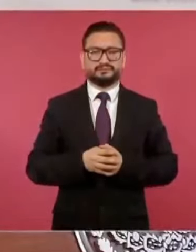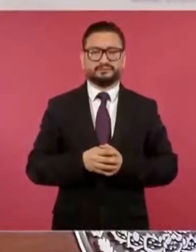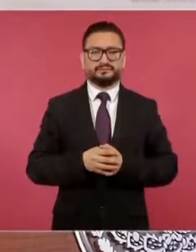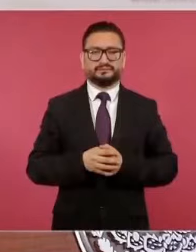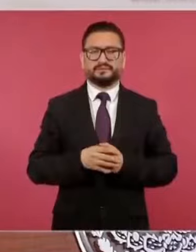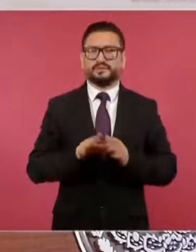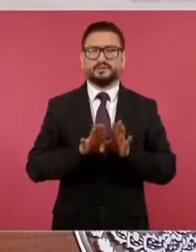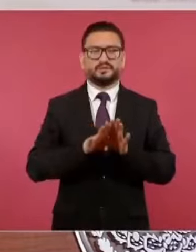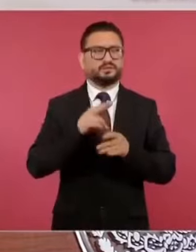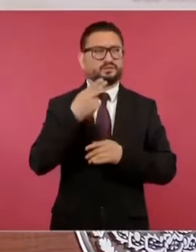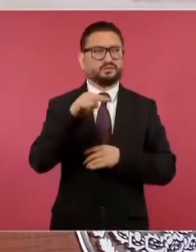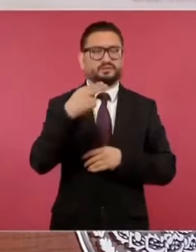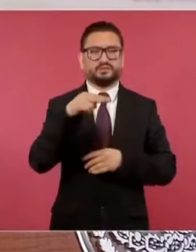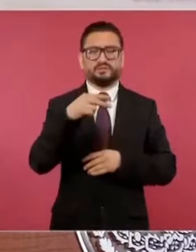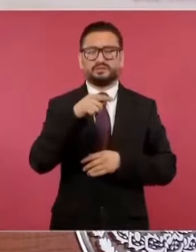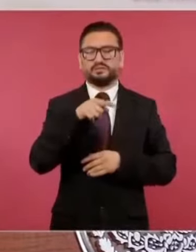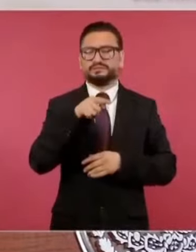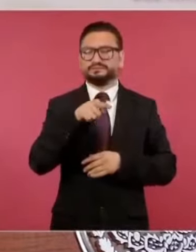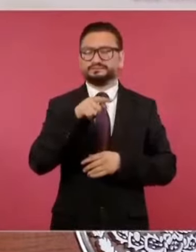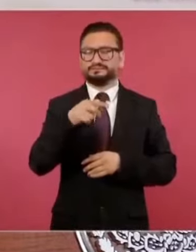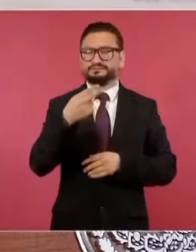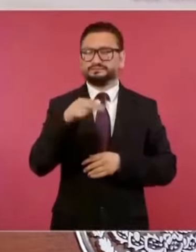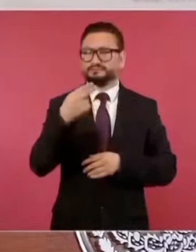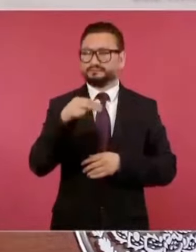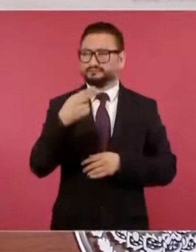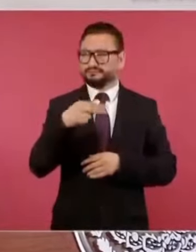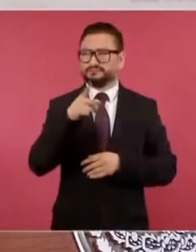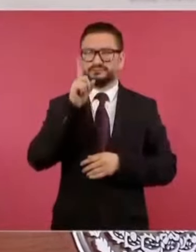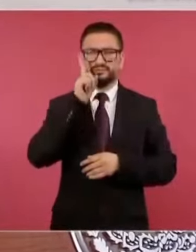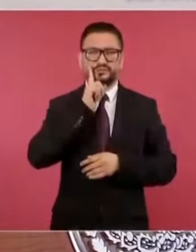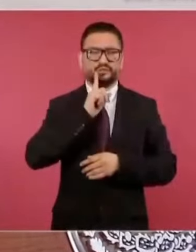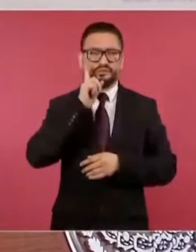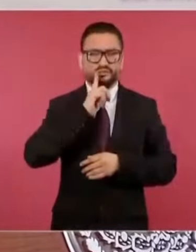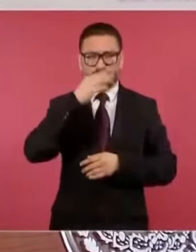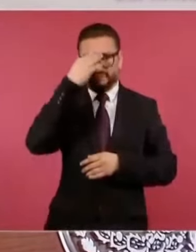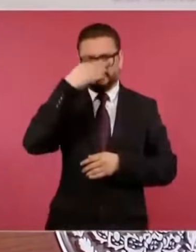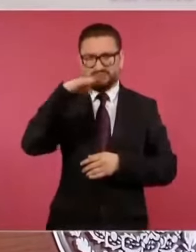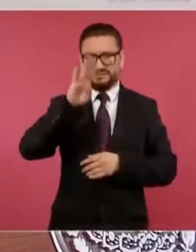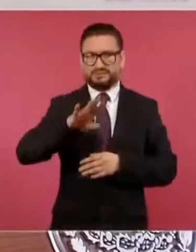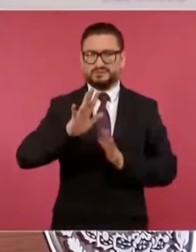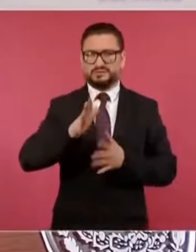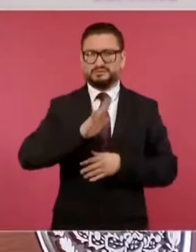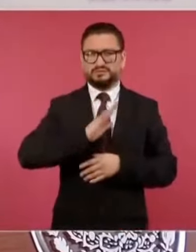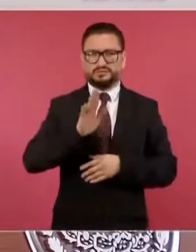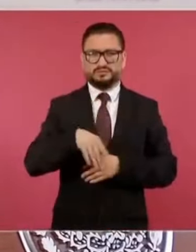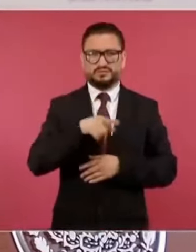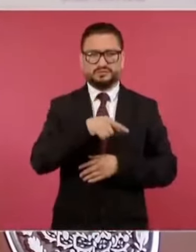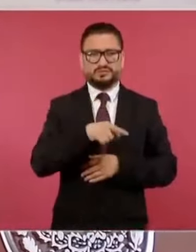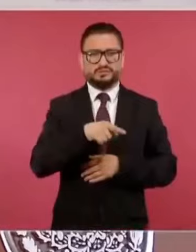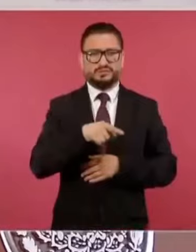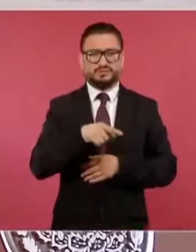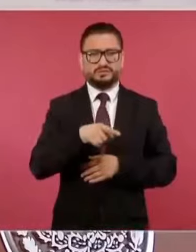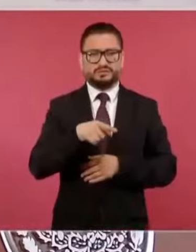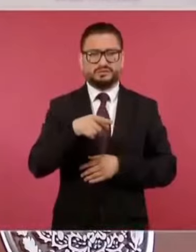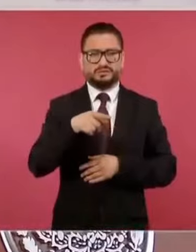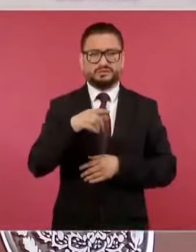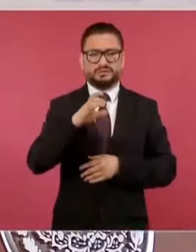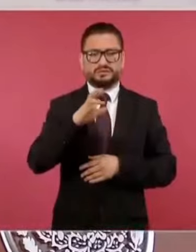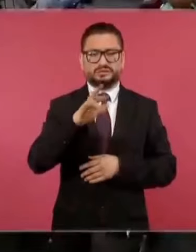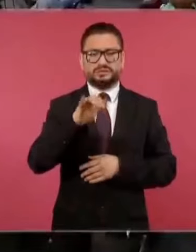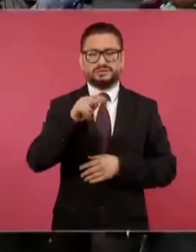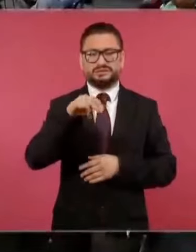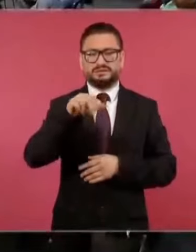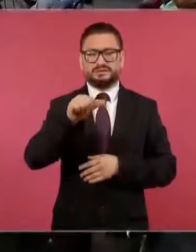¿Cómo se llama la señora que ya falleció? Porque Cristina Covarrubias. Cristina